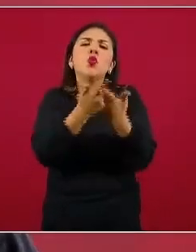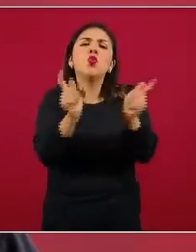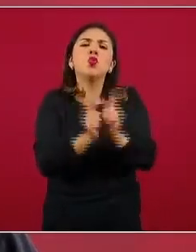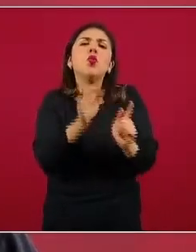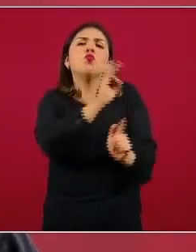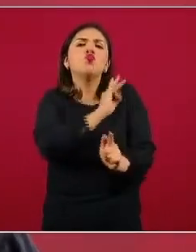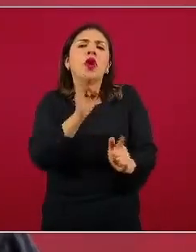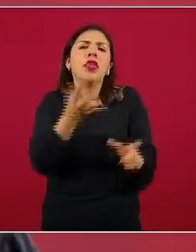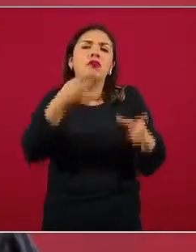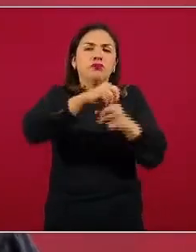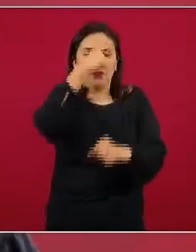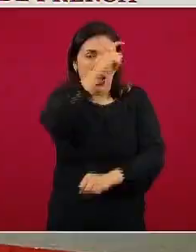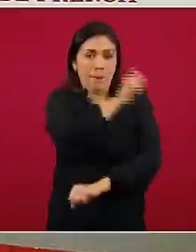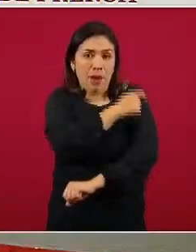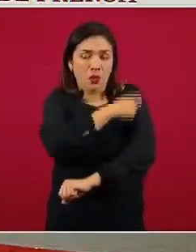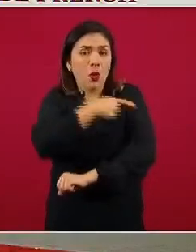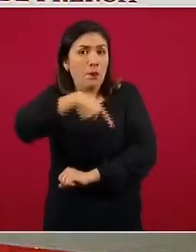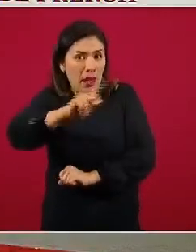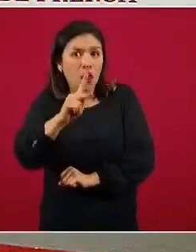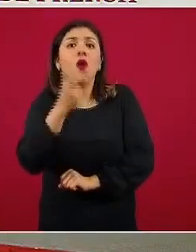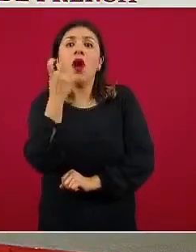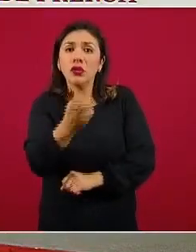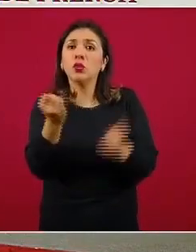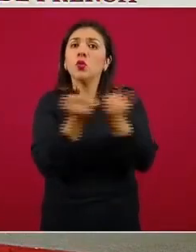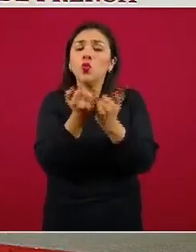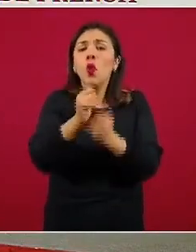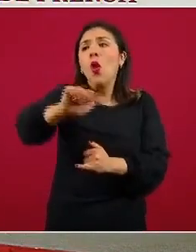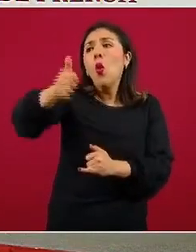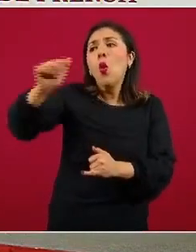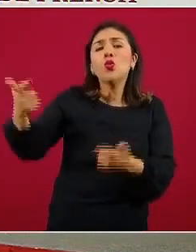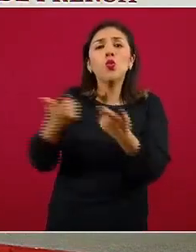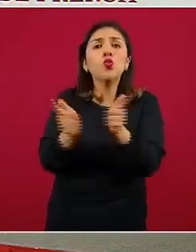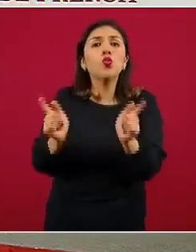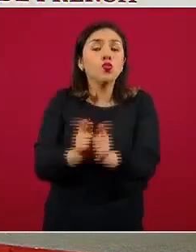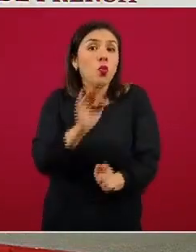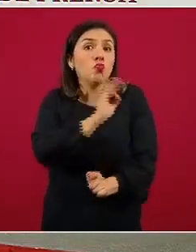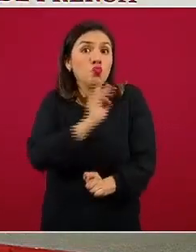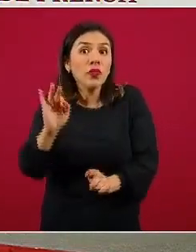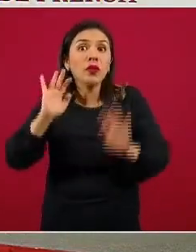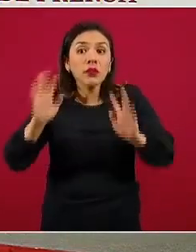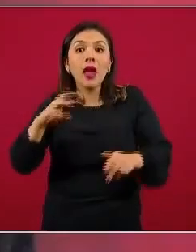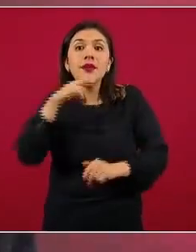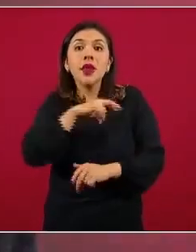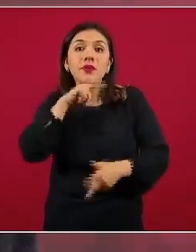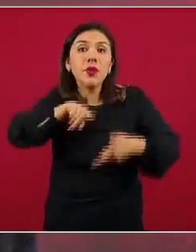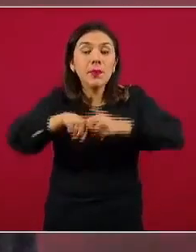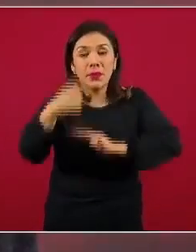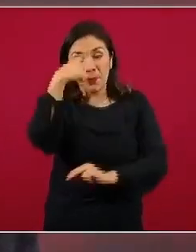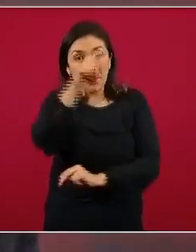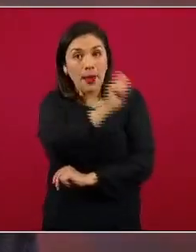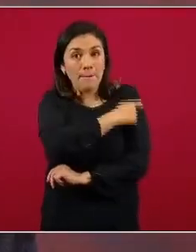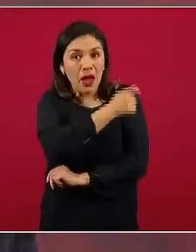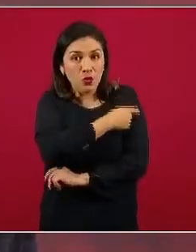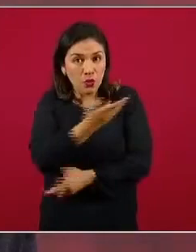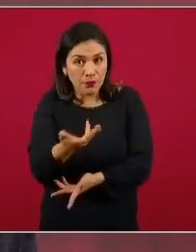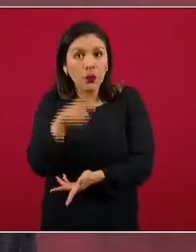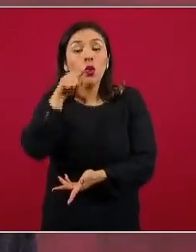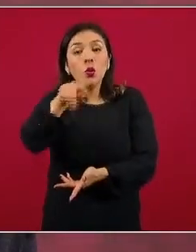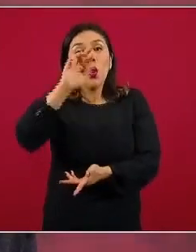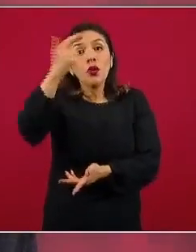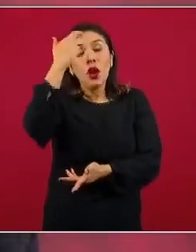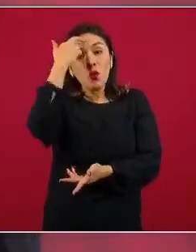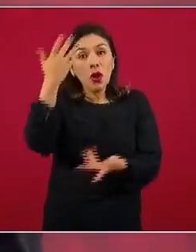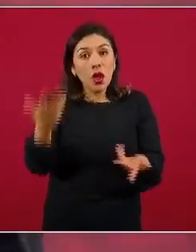integrados, pero eso no descarta para nada que también otros grupos en su momento puedan iniciar con la vacunación. Recordemos